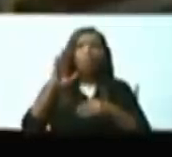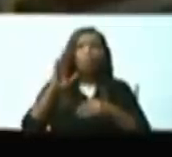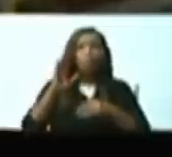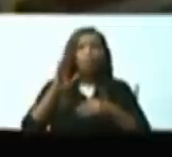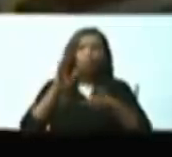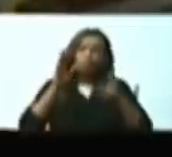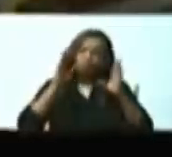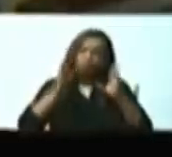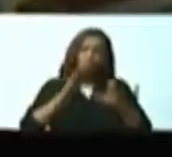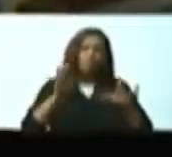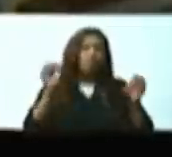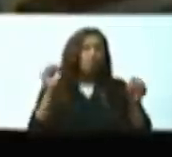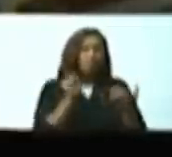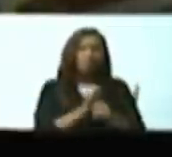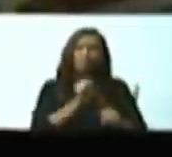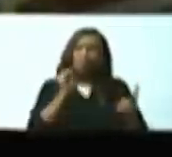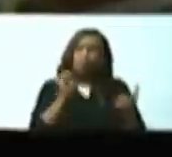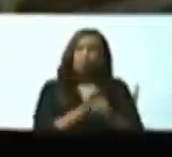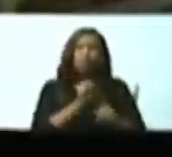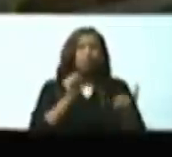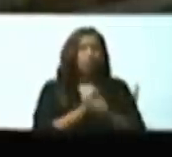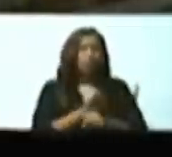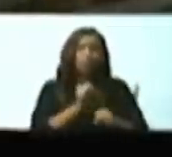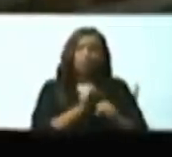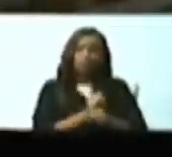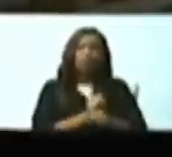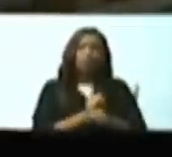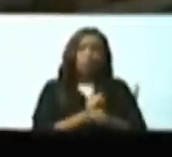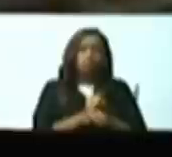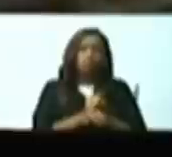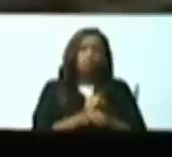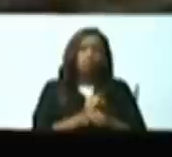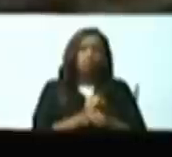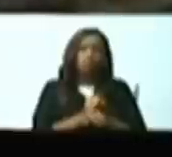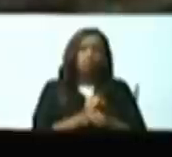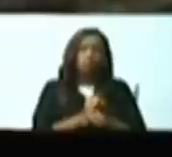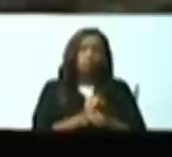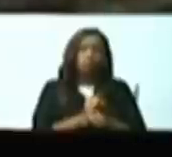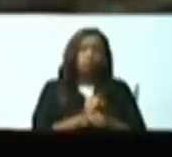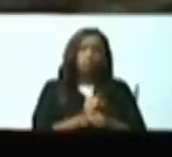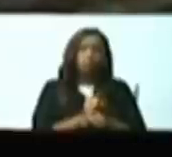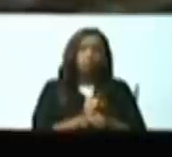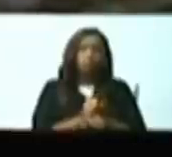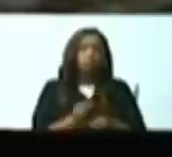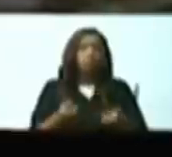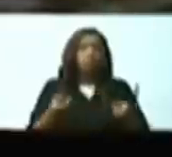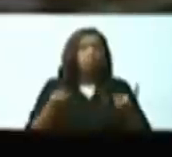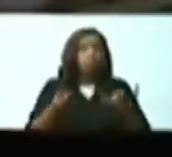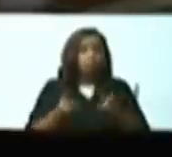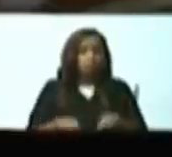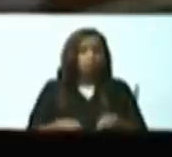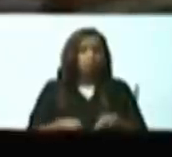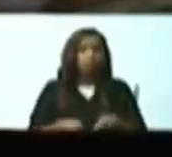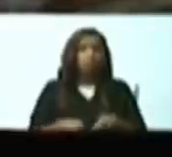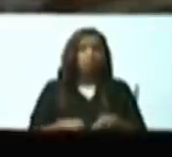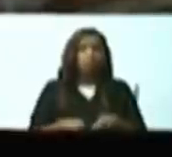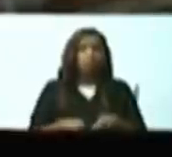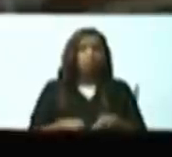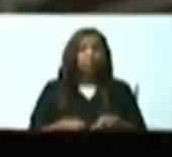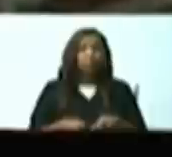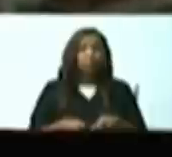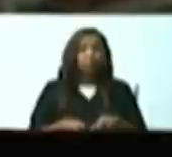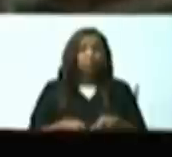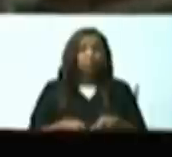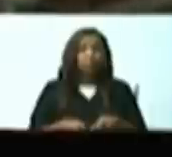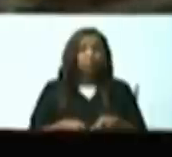son humillados y maltratados por personeros exigiéndole la